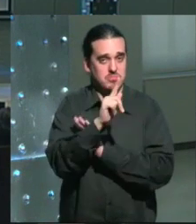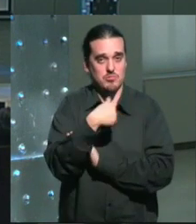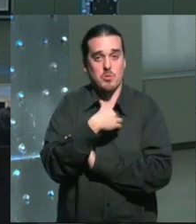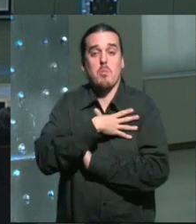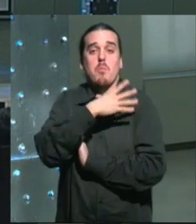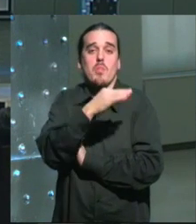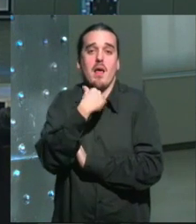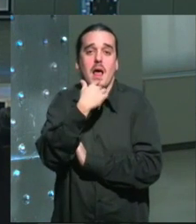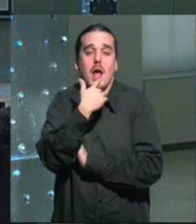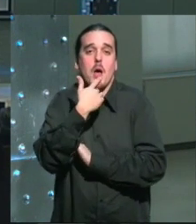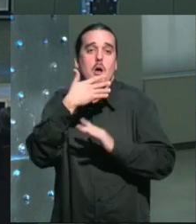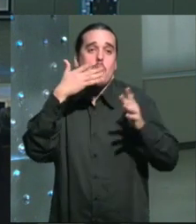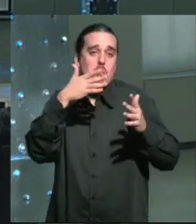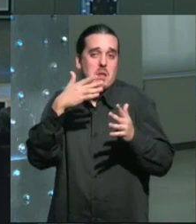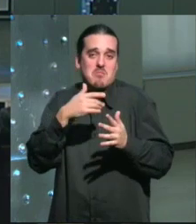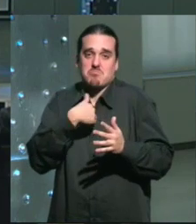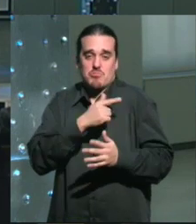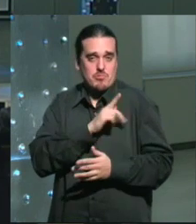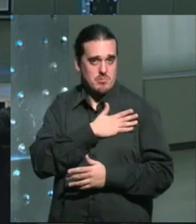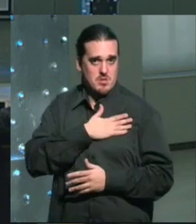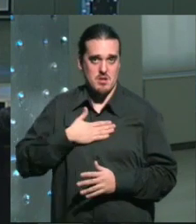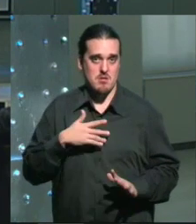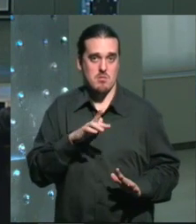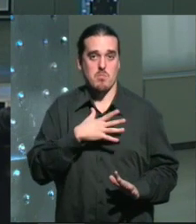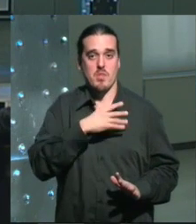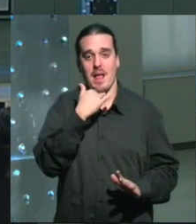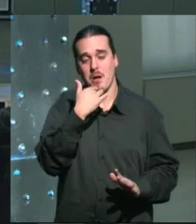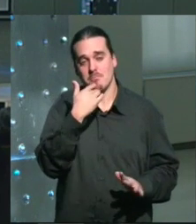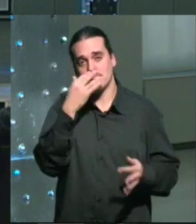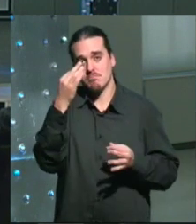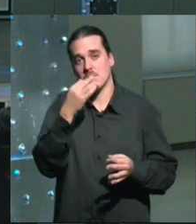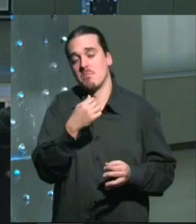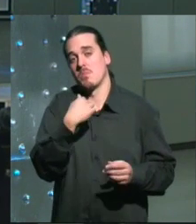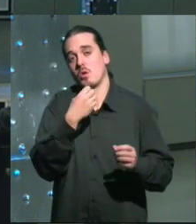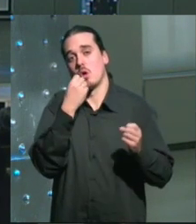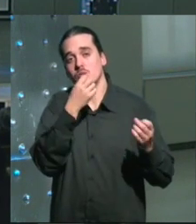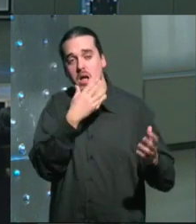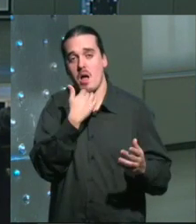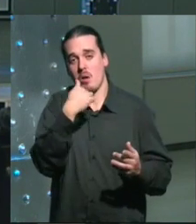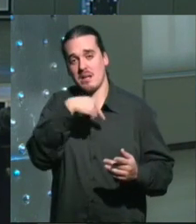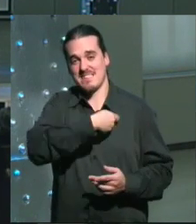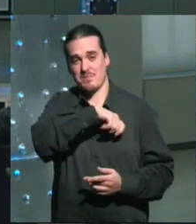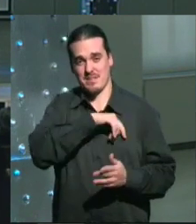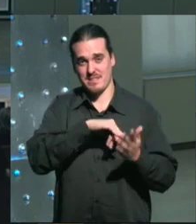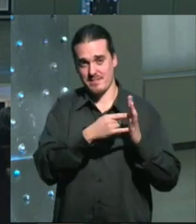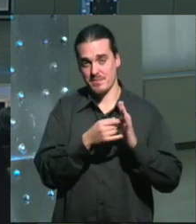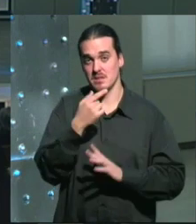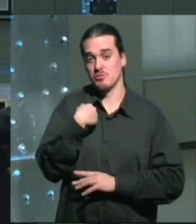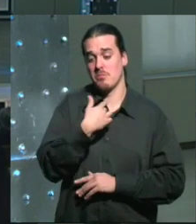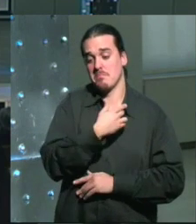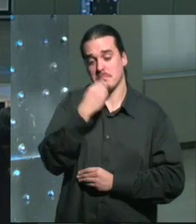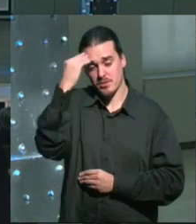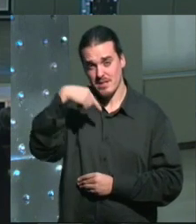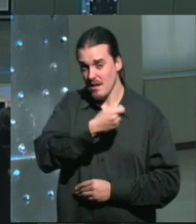hacer recomendaciones. Pero algo que creo que francamente hace falta a gritos en este país